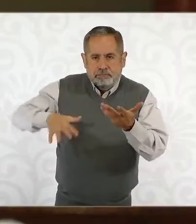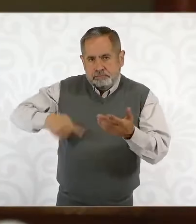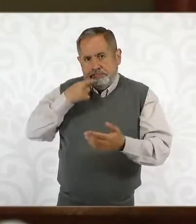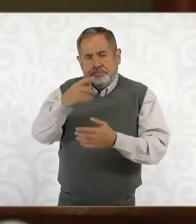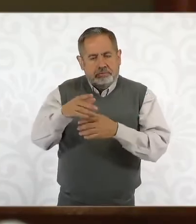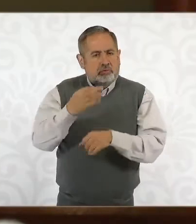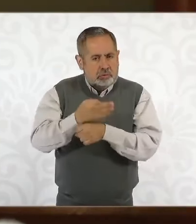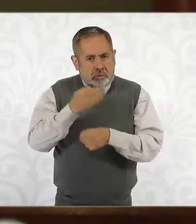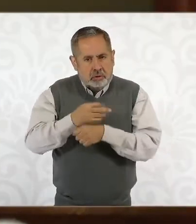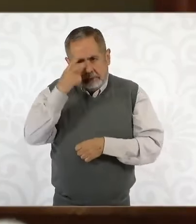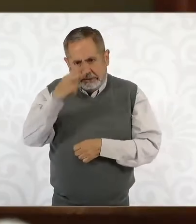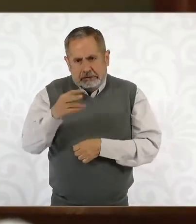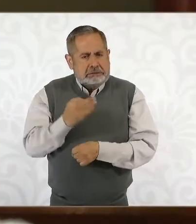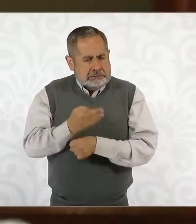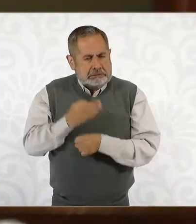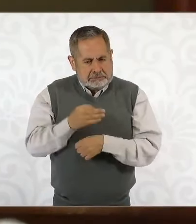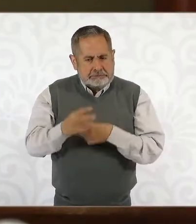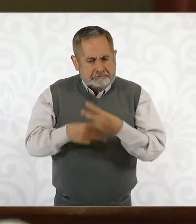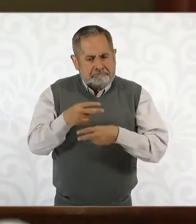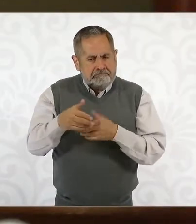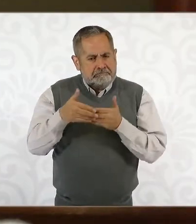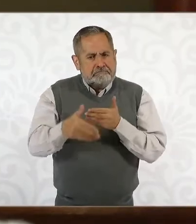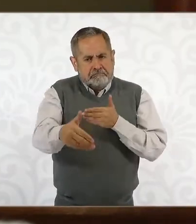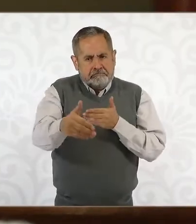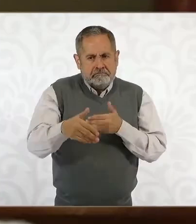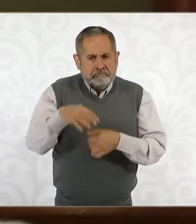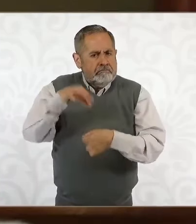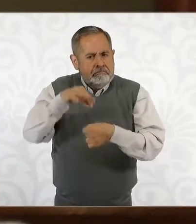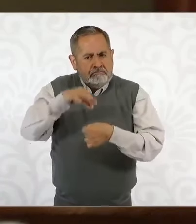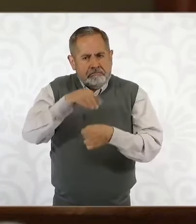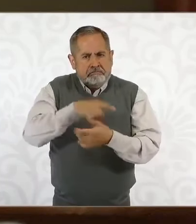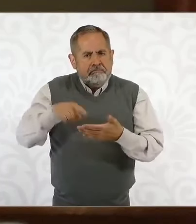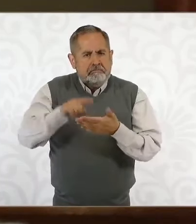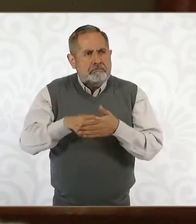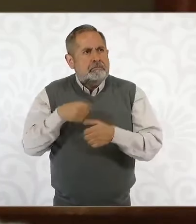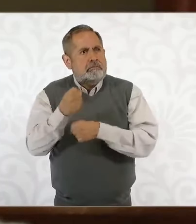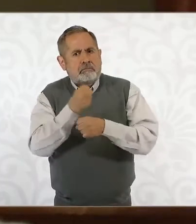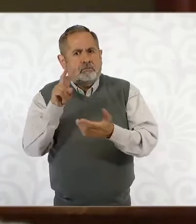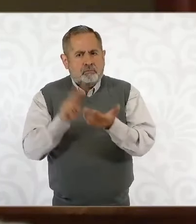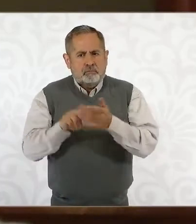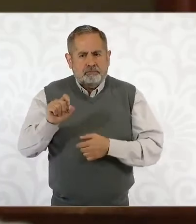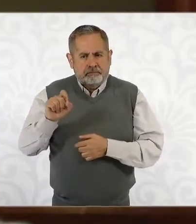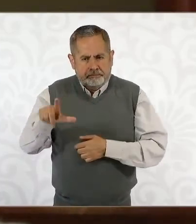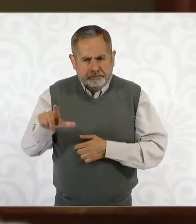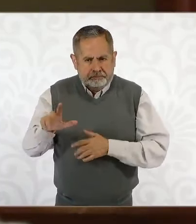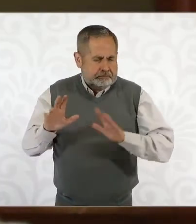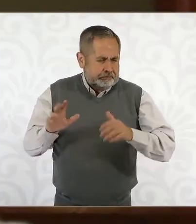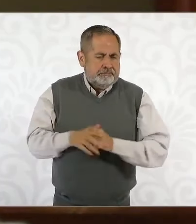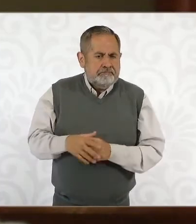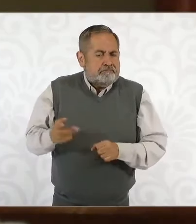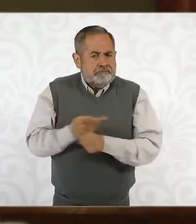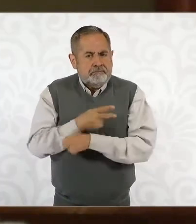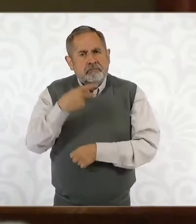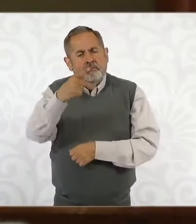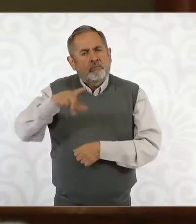México está entrando o va a entrar a una elección clave, la intermedia de 2027. Preguntarle cómo ha avanzado